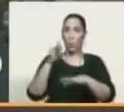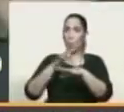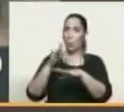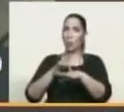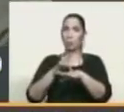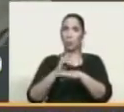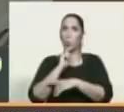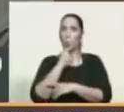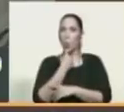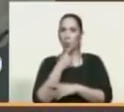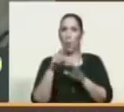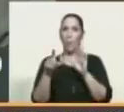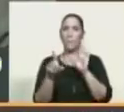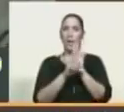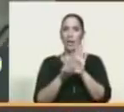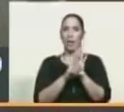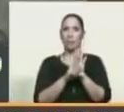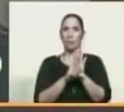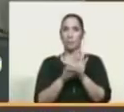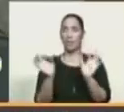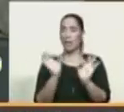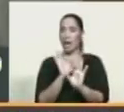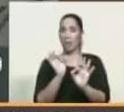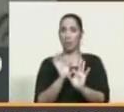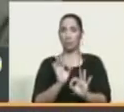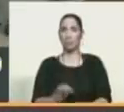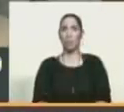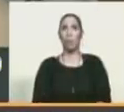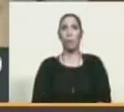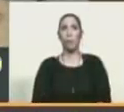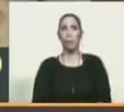Penal, nada.